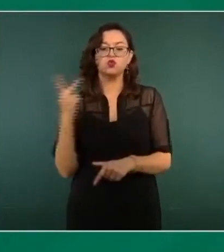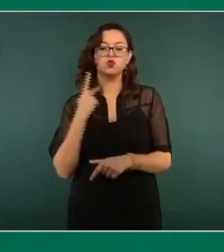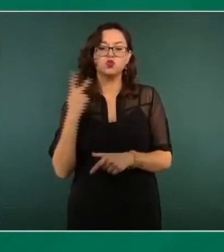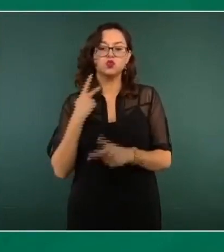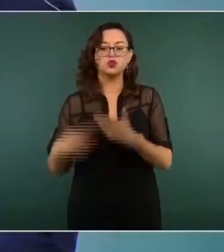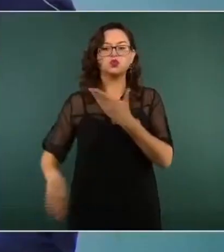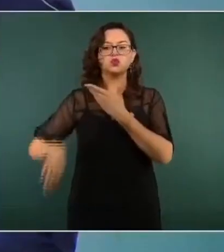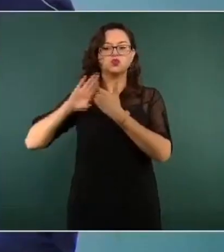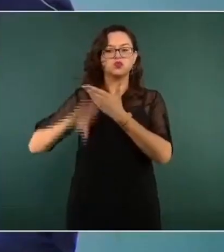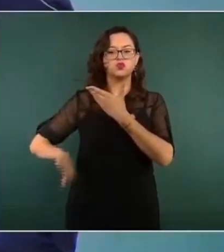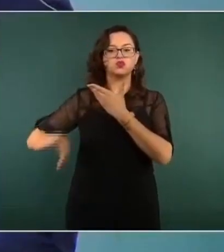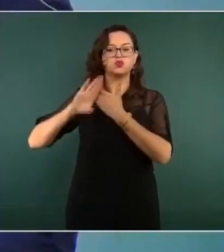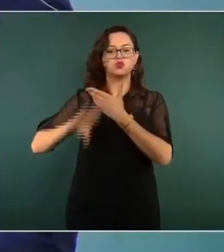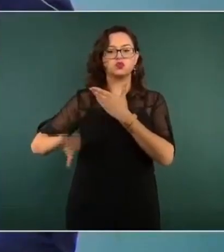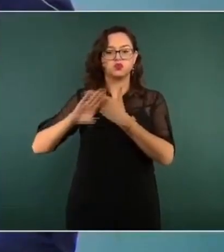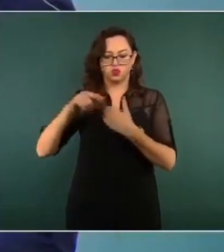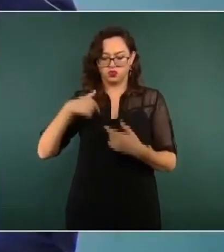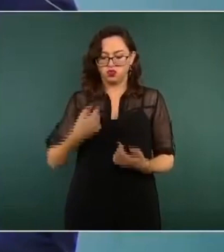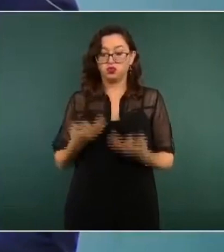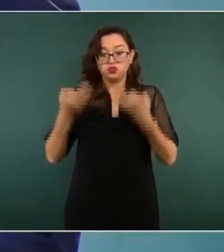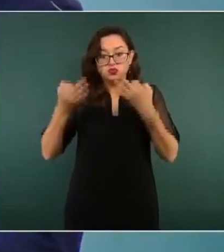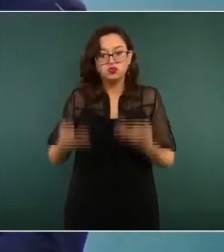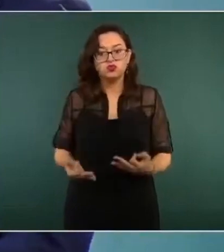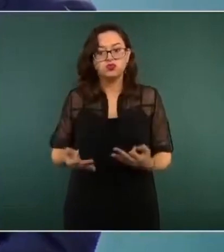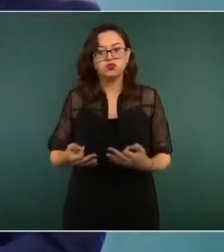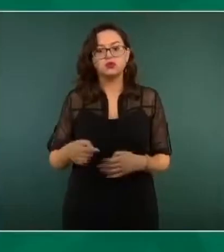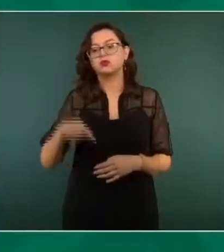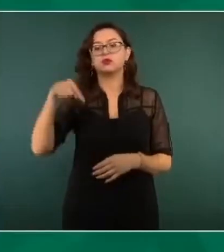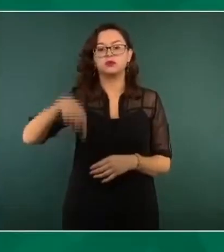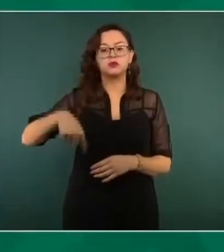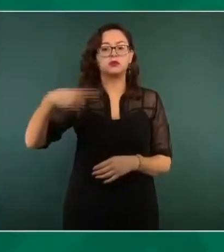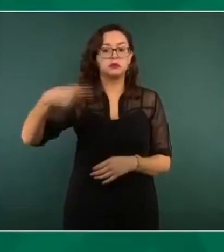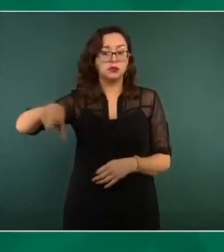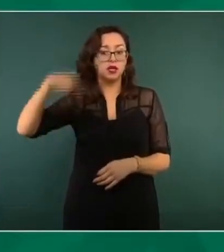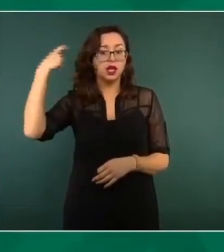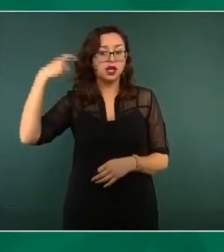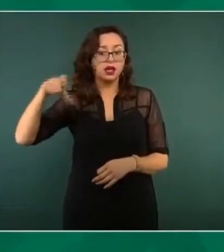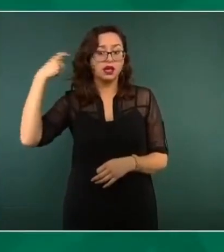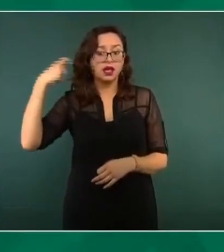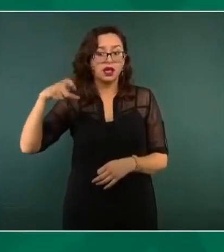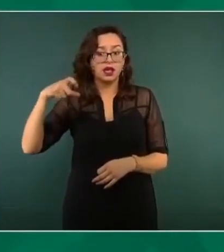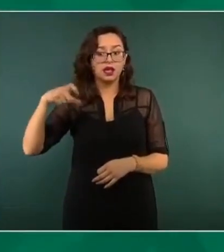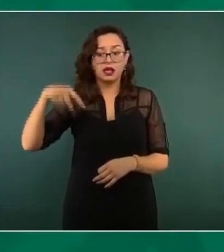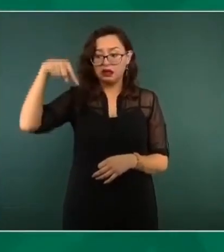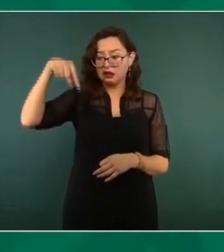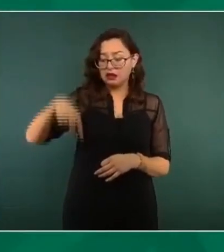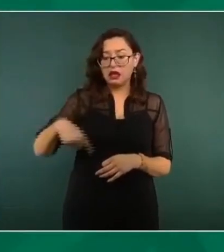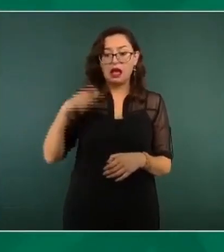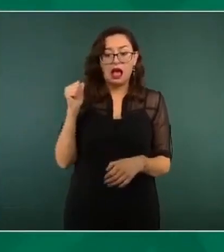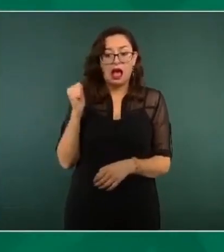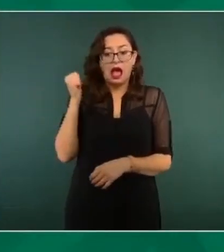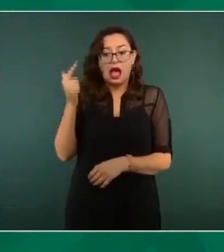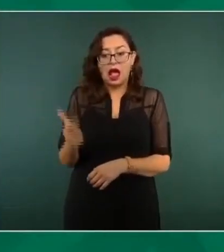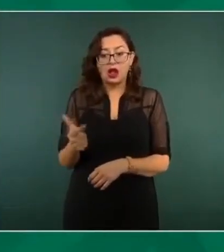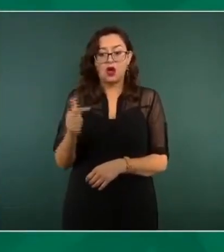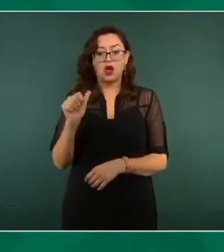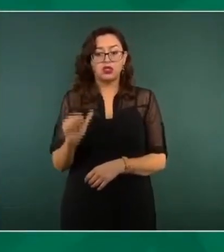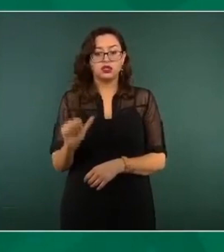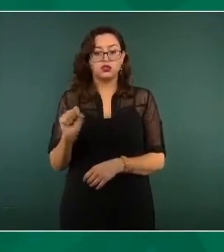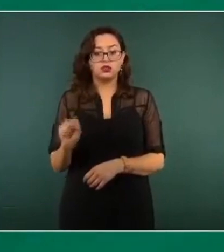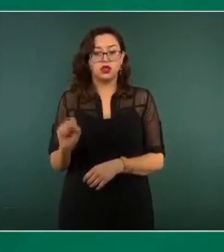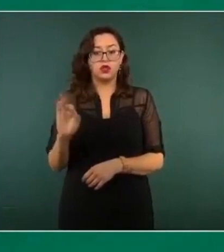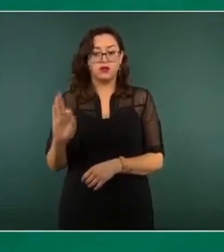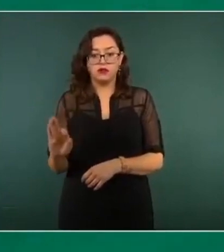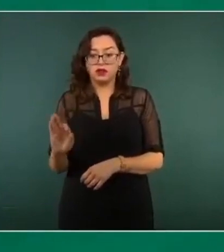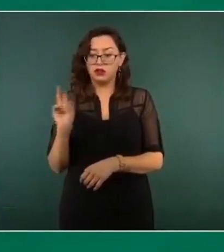Mienten porque Querétaro no tiene una sola observación de la Auditoría Superior